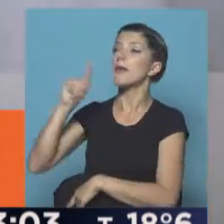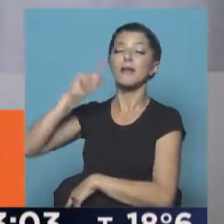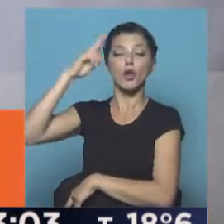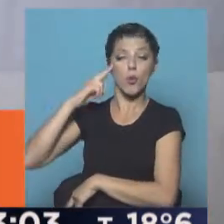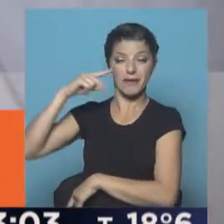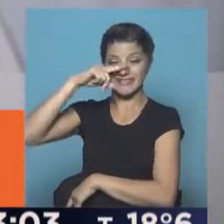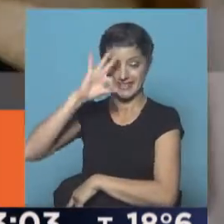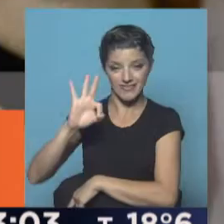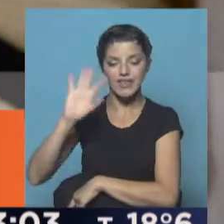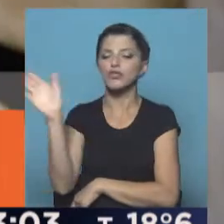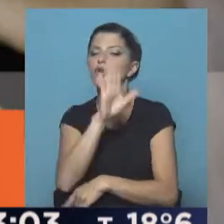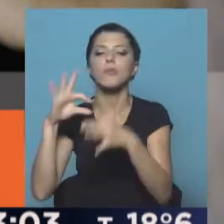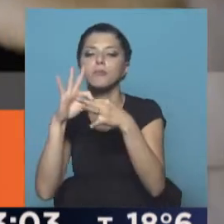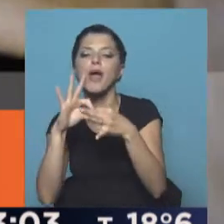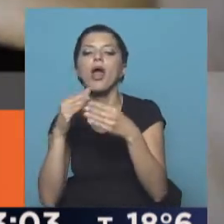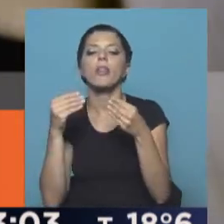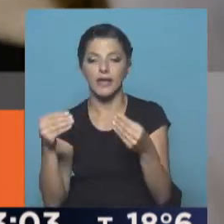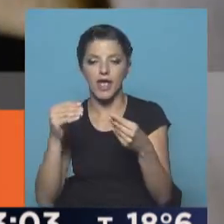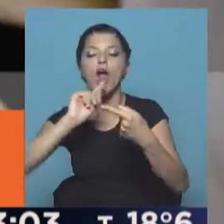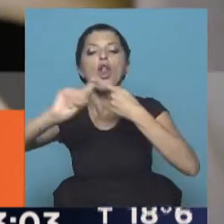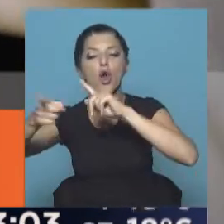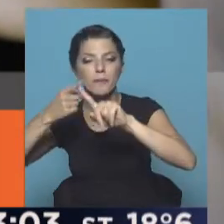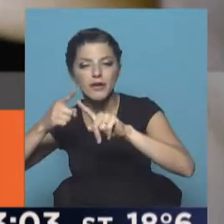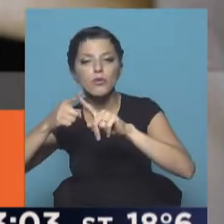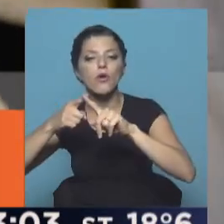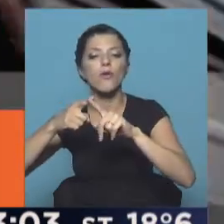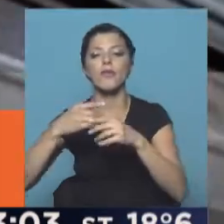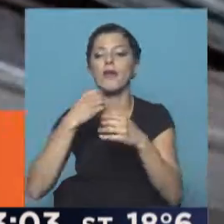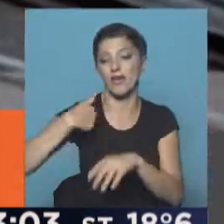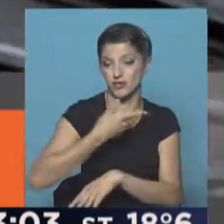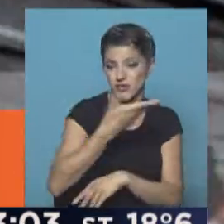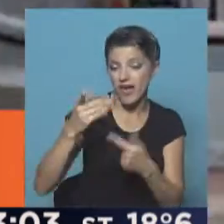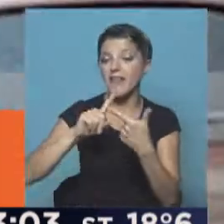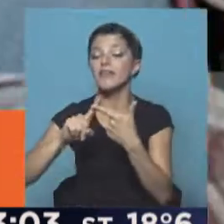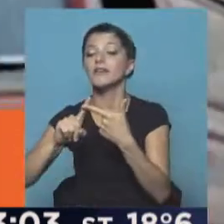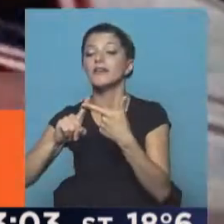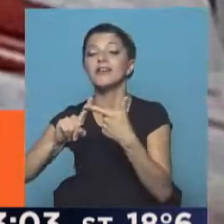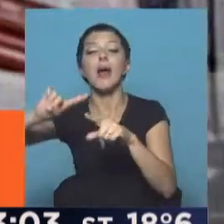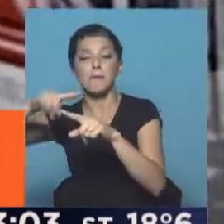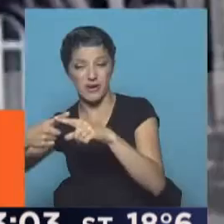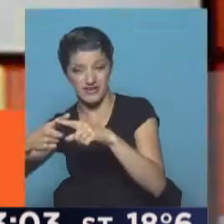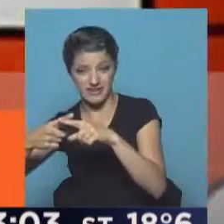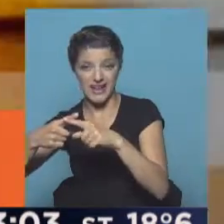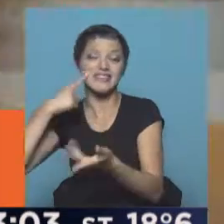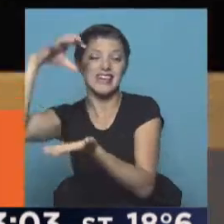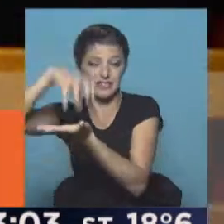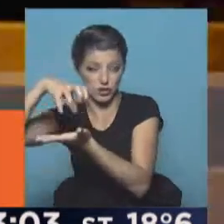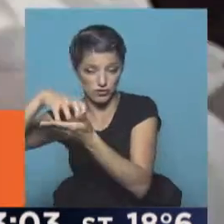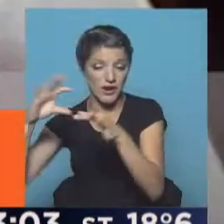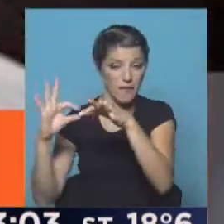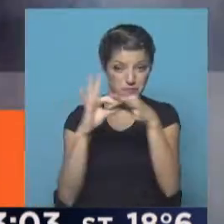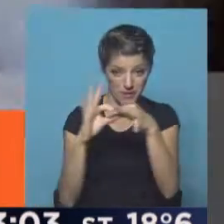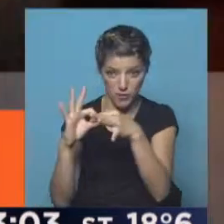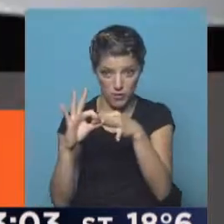responde a la necesidad de reorganizar las relaciones de fuerzas socioeconómicas y los alineamientos políticos e institucionales cristalizados en